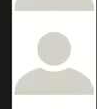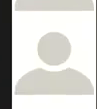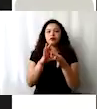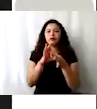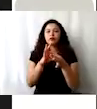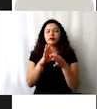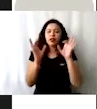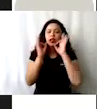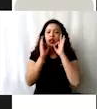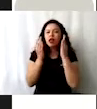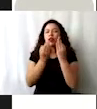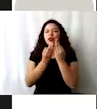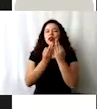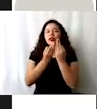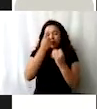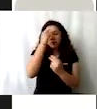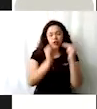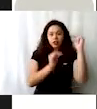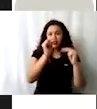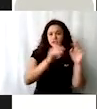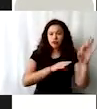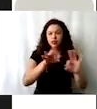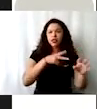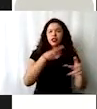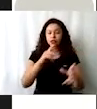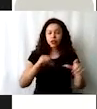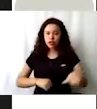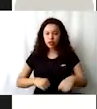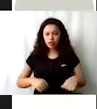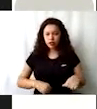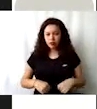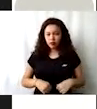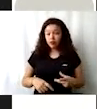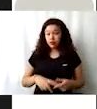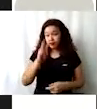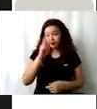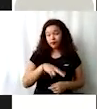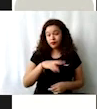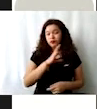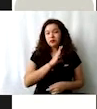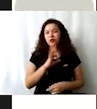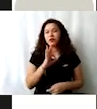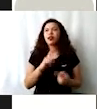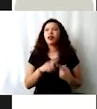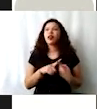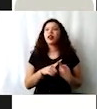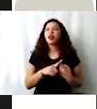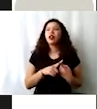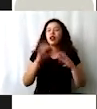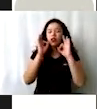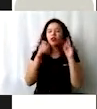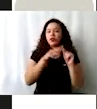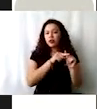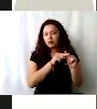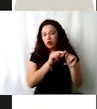arquitectura de los puestos y las actividades, ¿verdad? Pueden ser de manera horizontal o